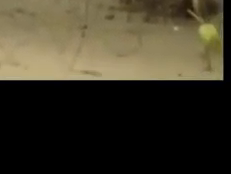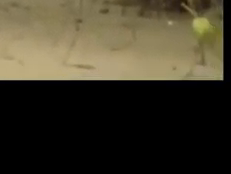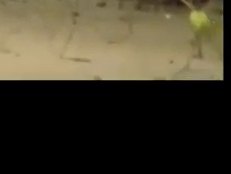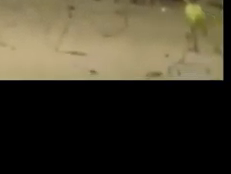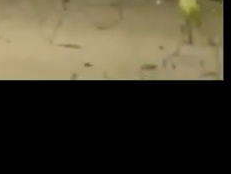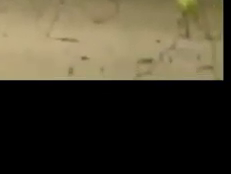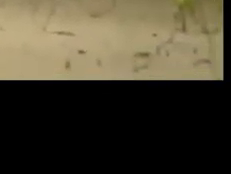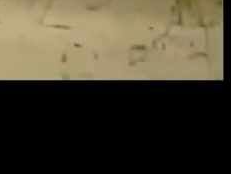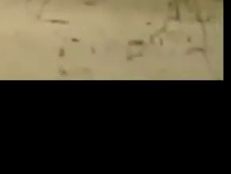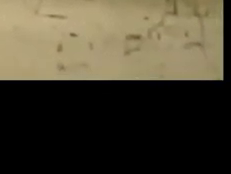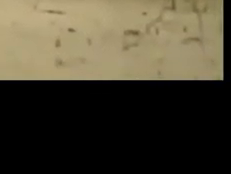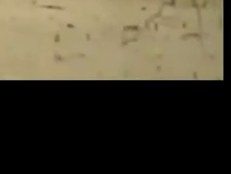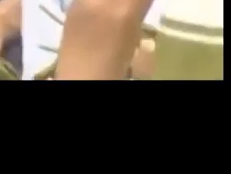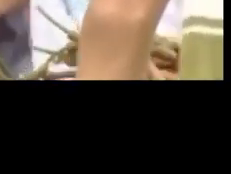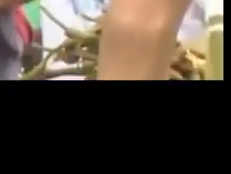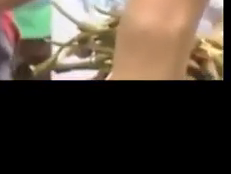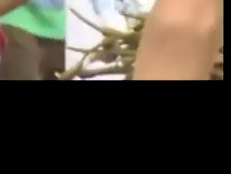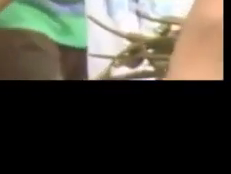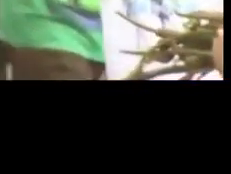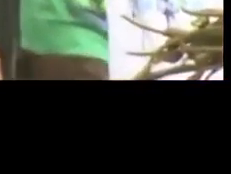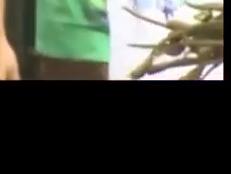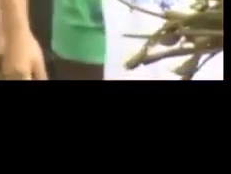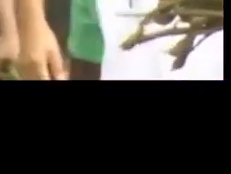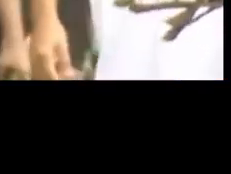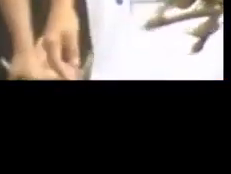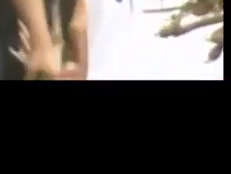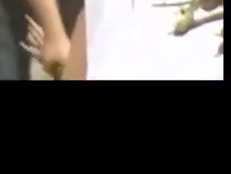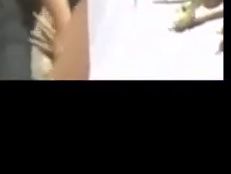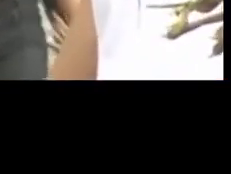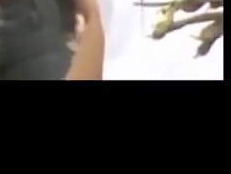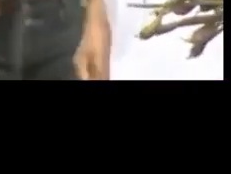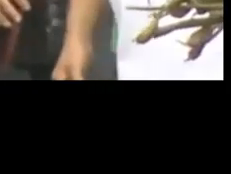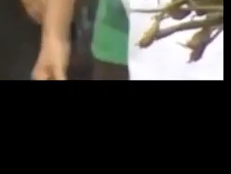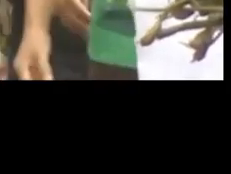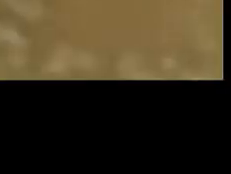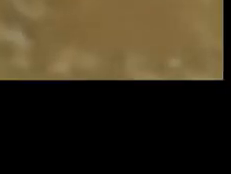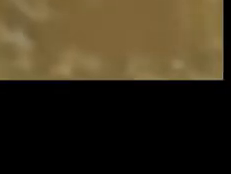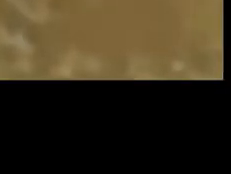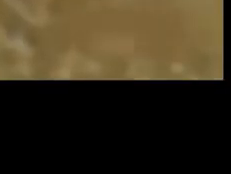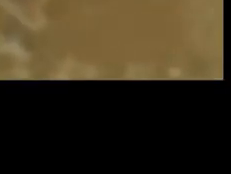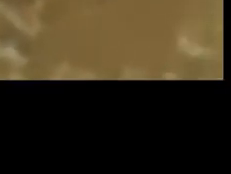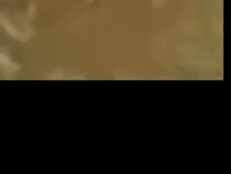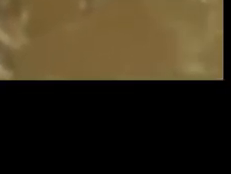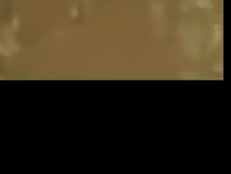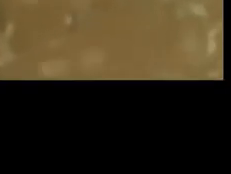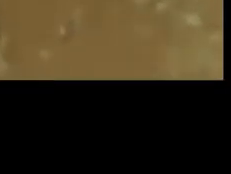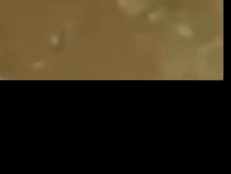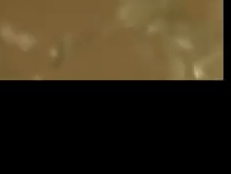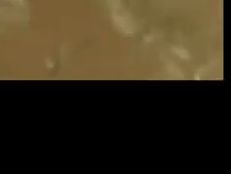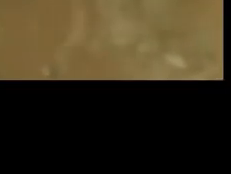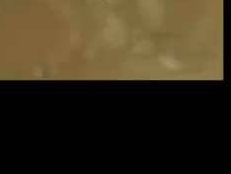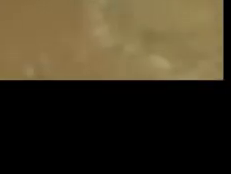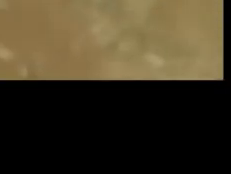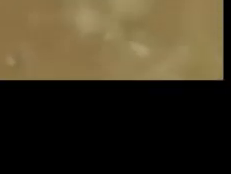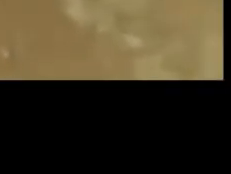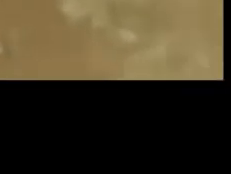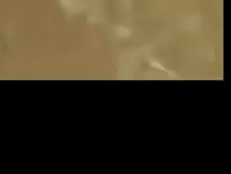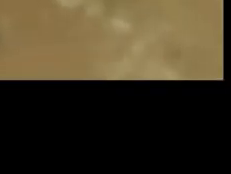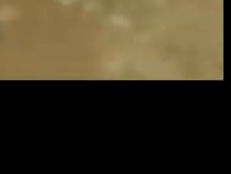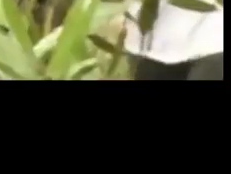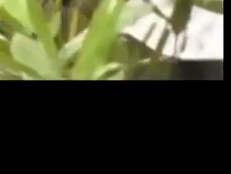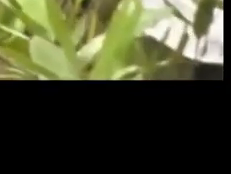La protección del medio ambiente es por el bien de todos. Contribuyamos a la conservación de nuestra flora y fauna. Evitemos la